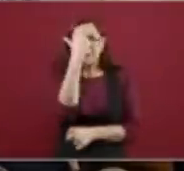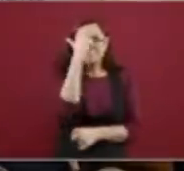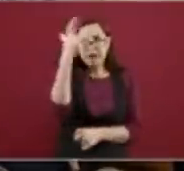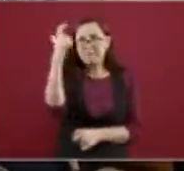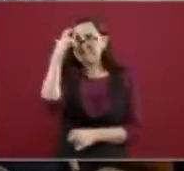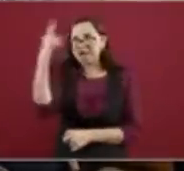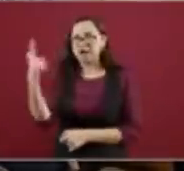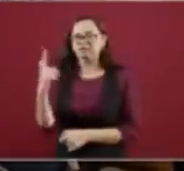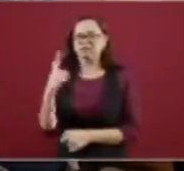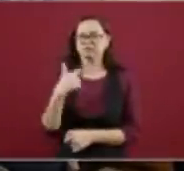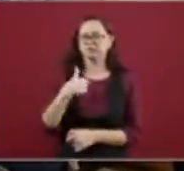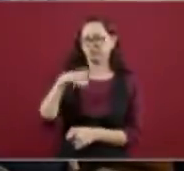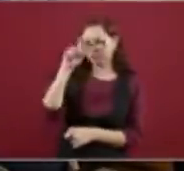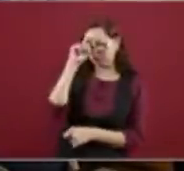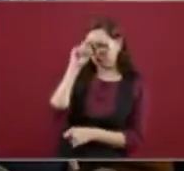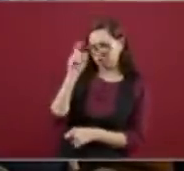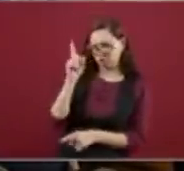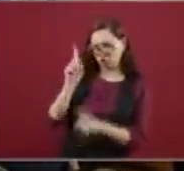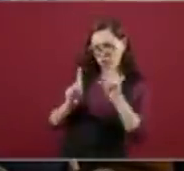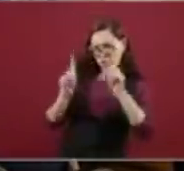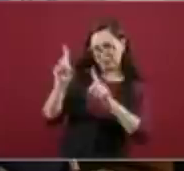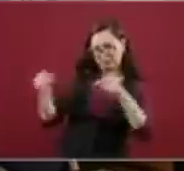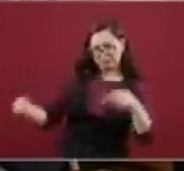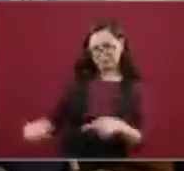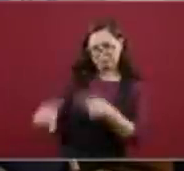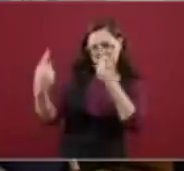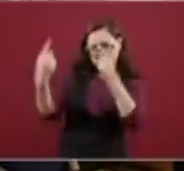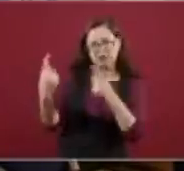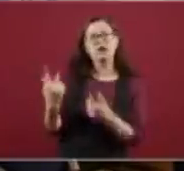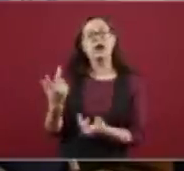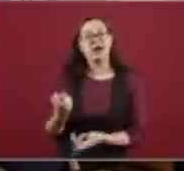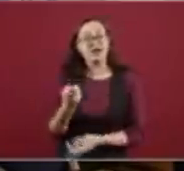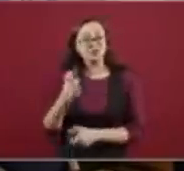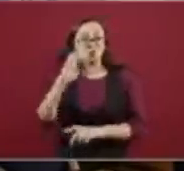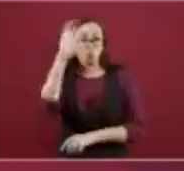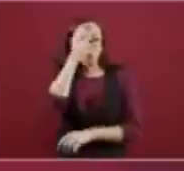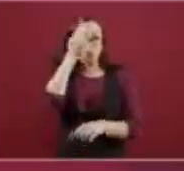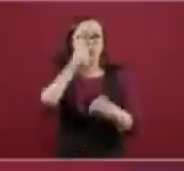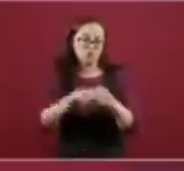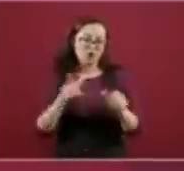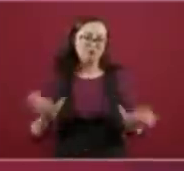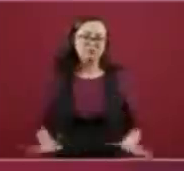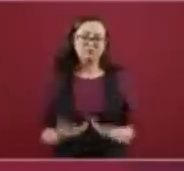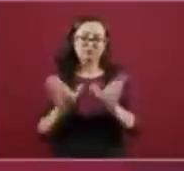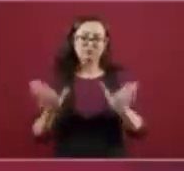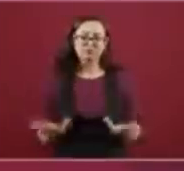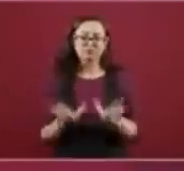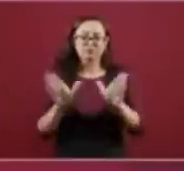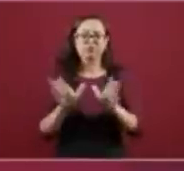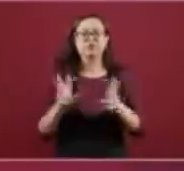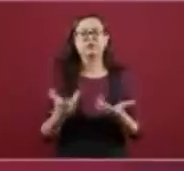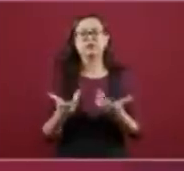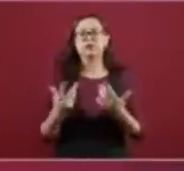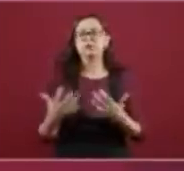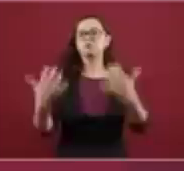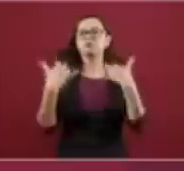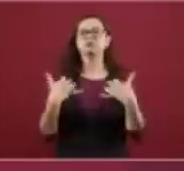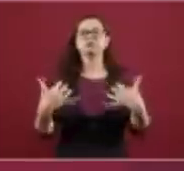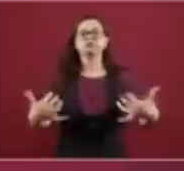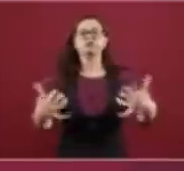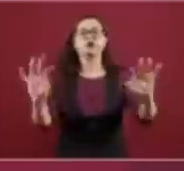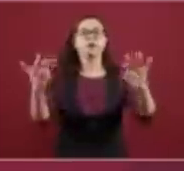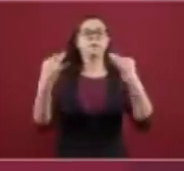que cuestionan, que discrepan y que no solamente son importantes las audiencias y el público, sino la